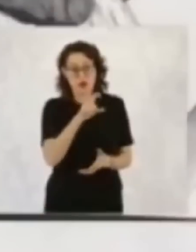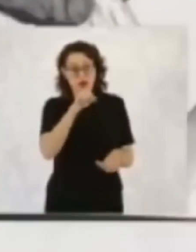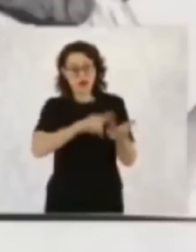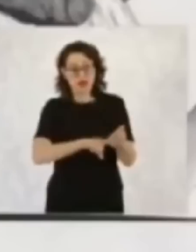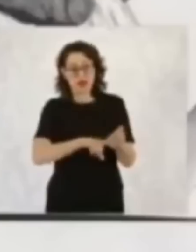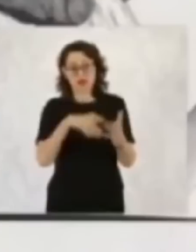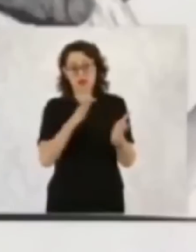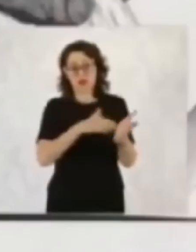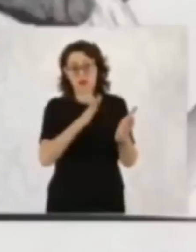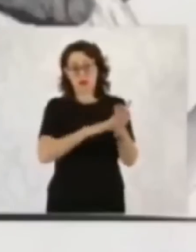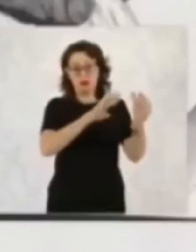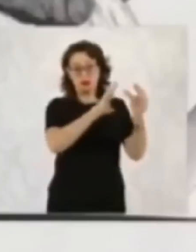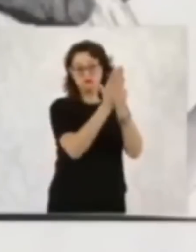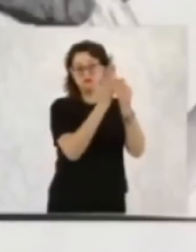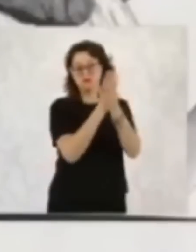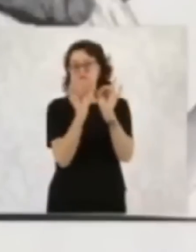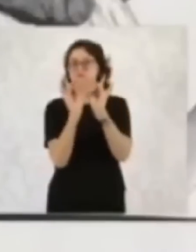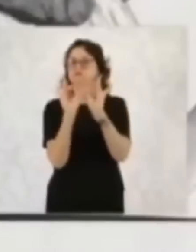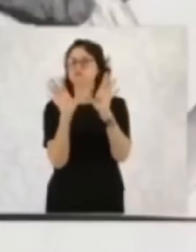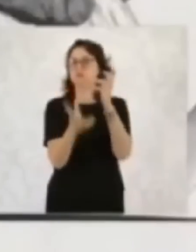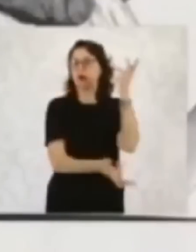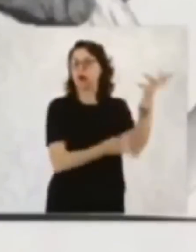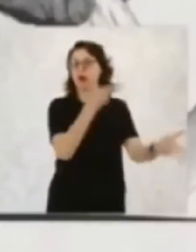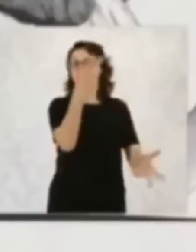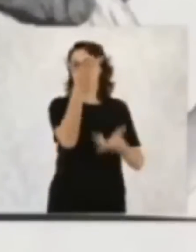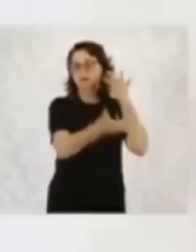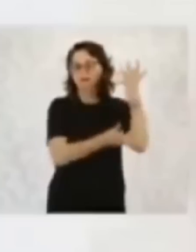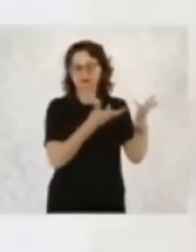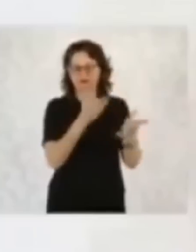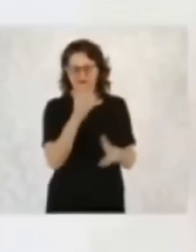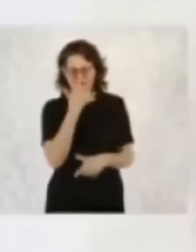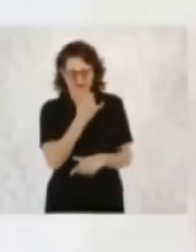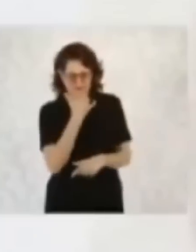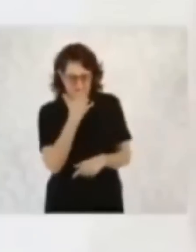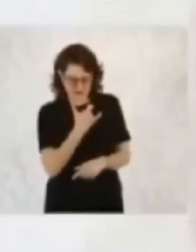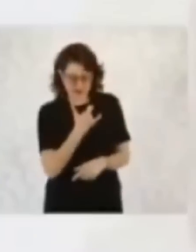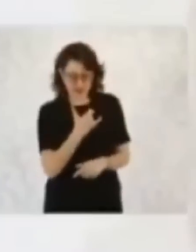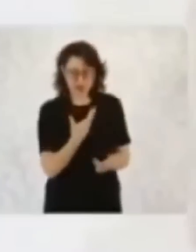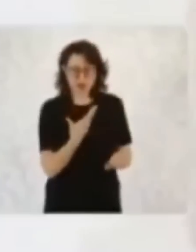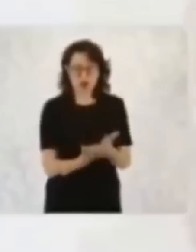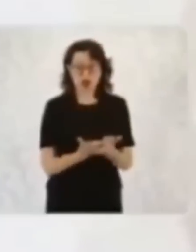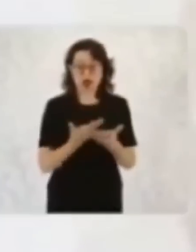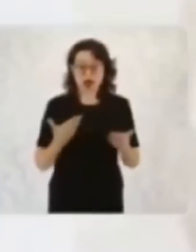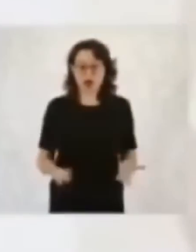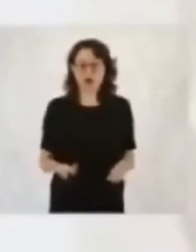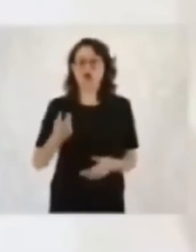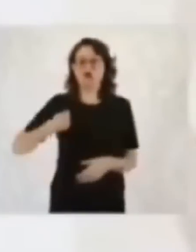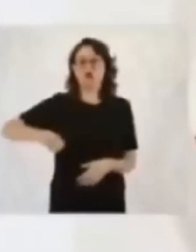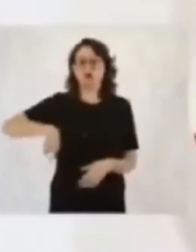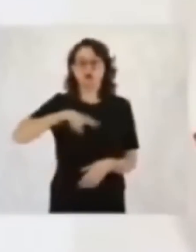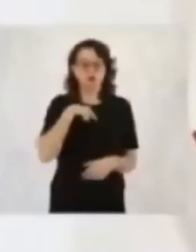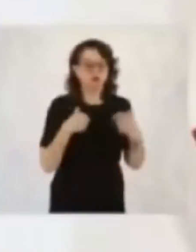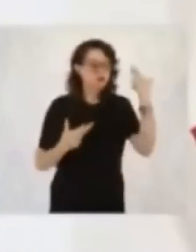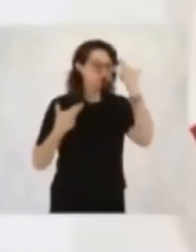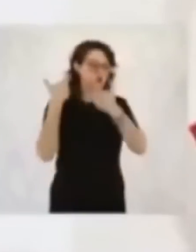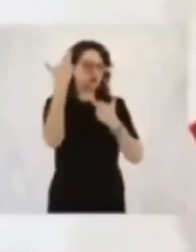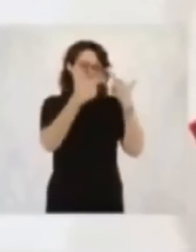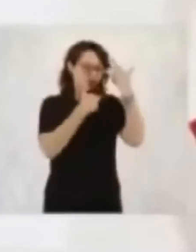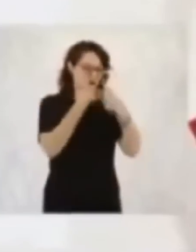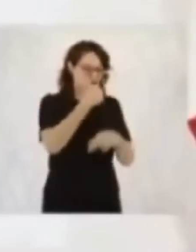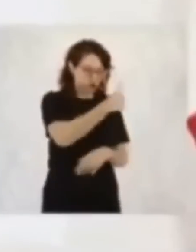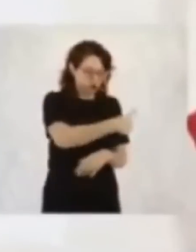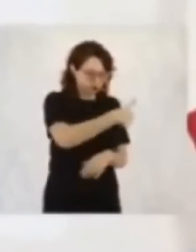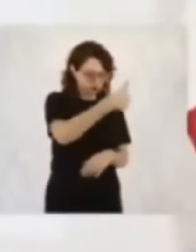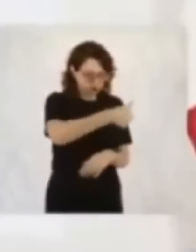concesiones, casualmente. Y ahora pues lo que se ha hecho es un trabajo muy detallado de cada concesión,